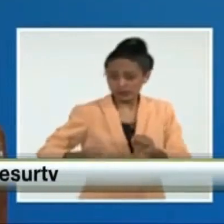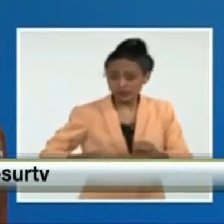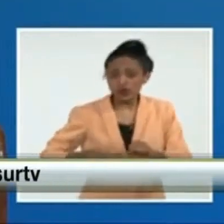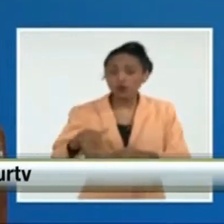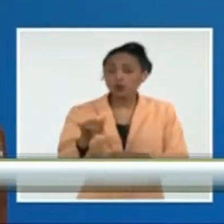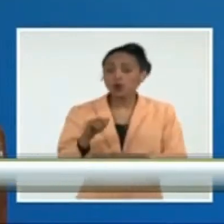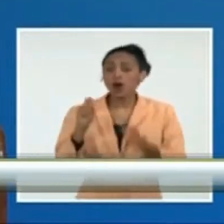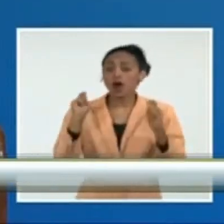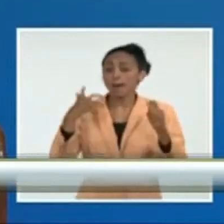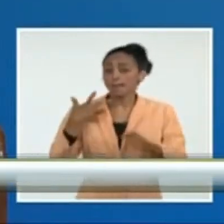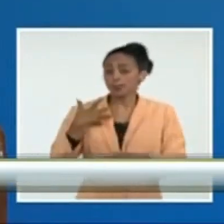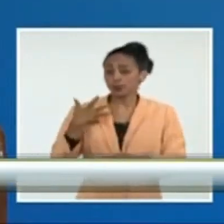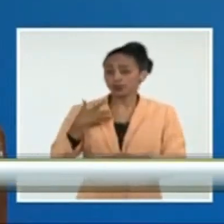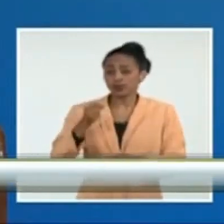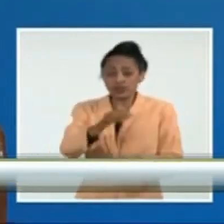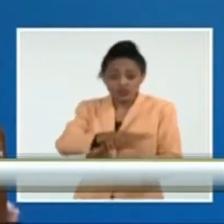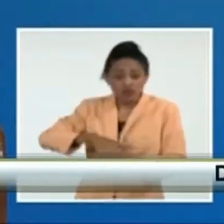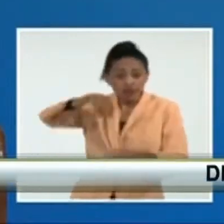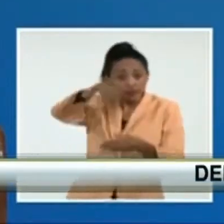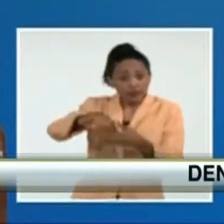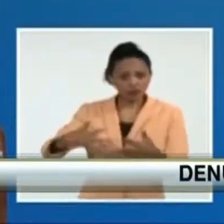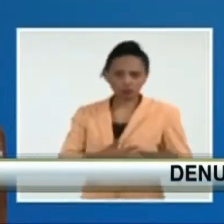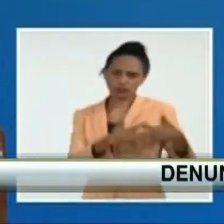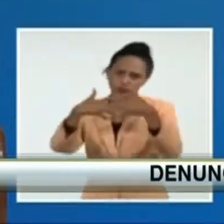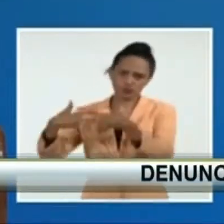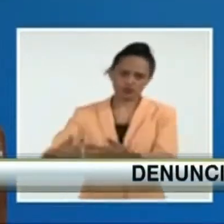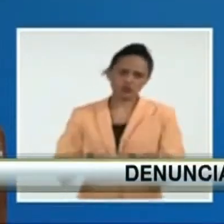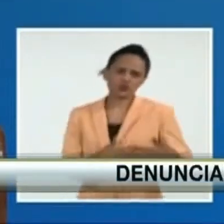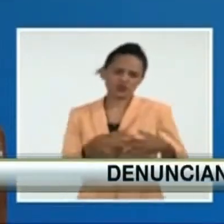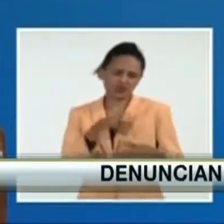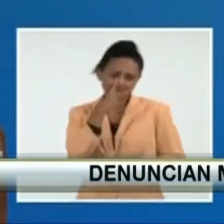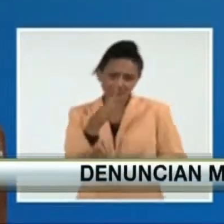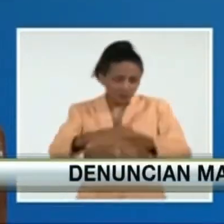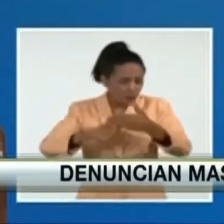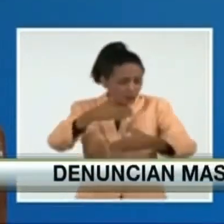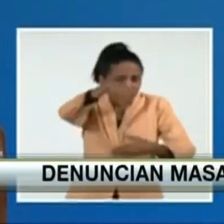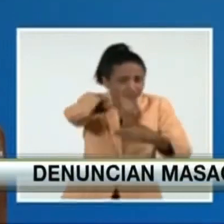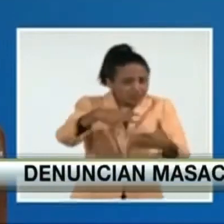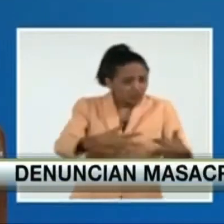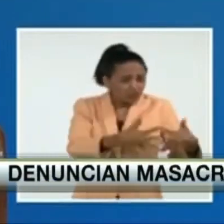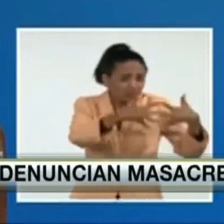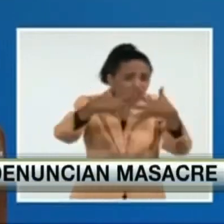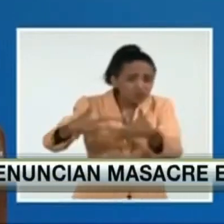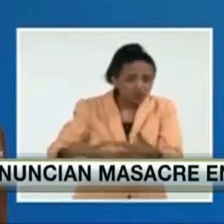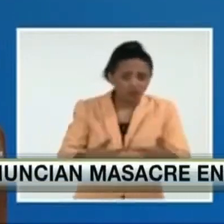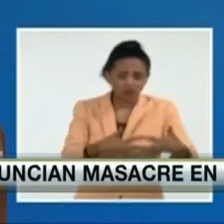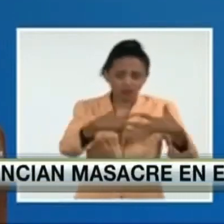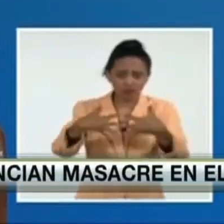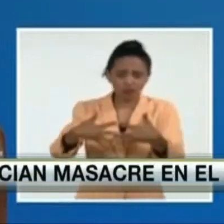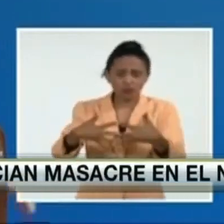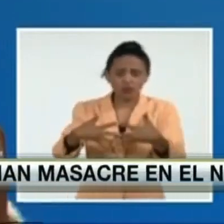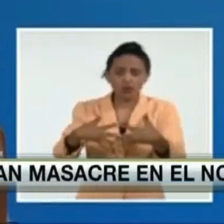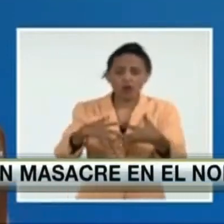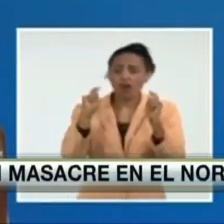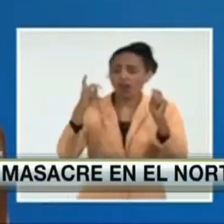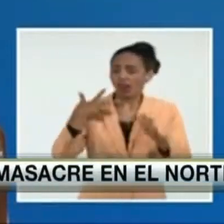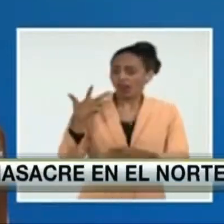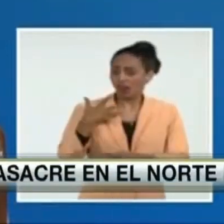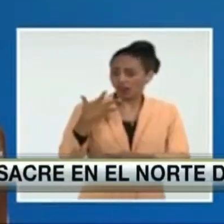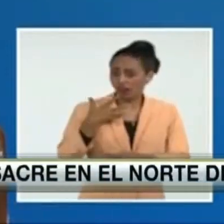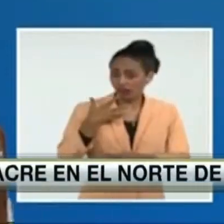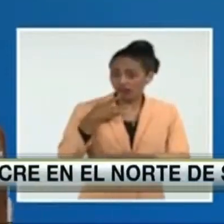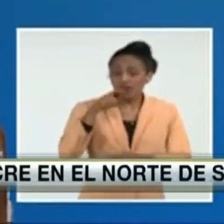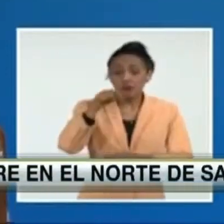protesta social en los Estados Unidos, la represión brutal a las protestas que se